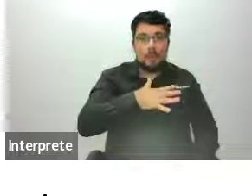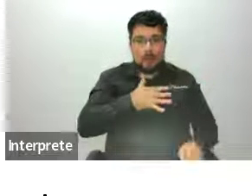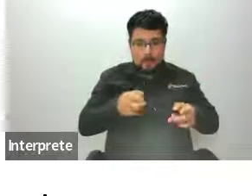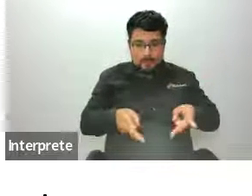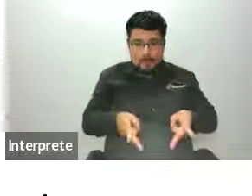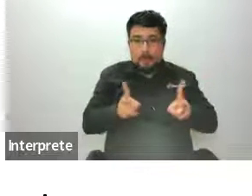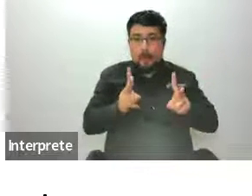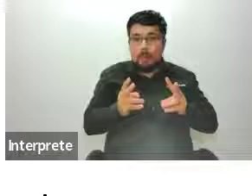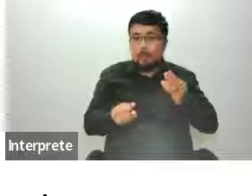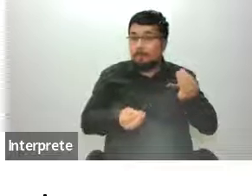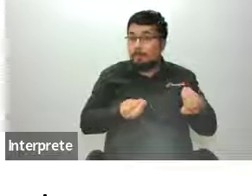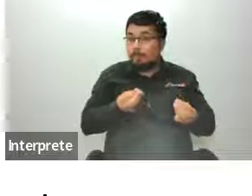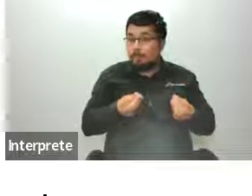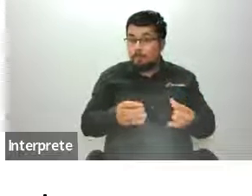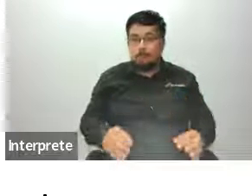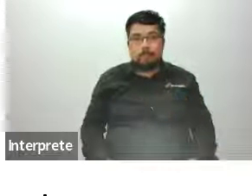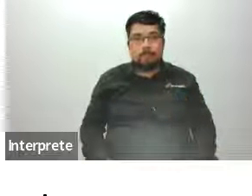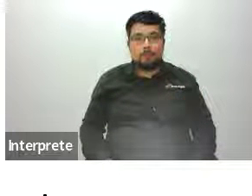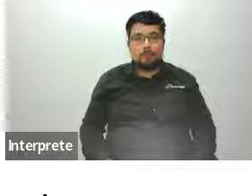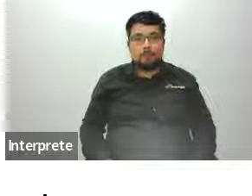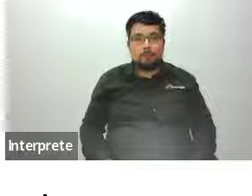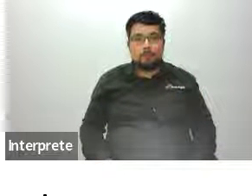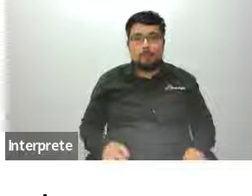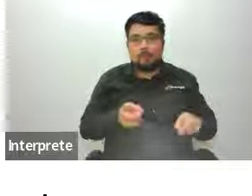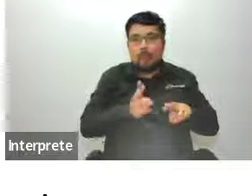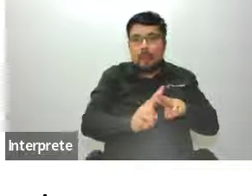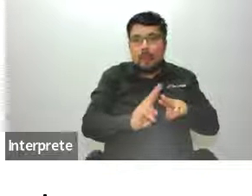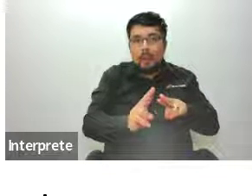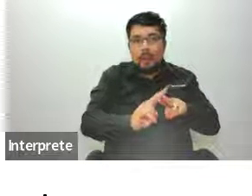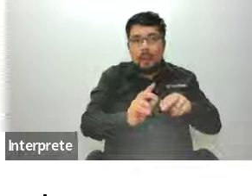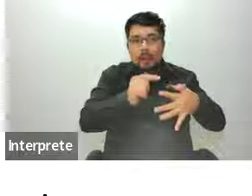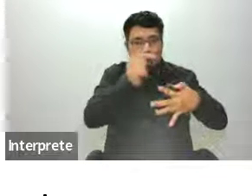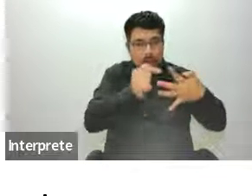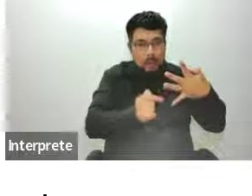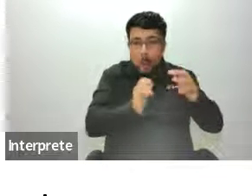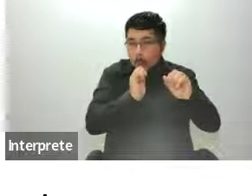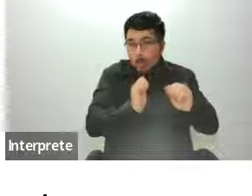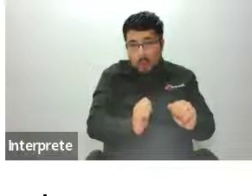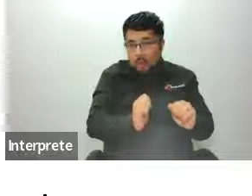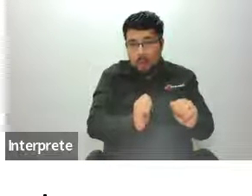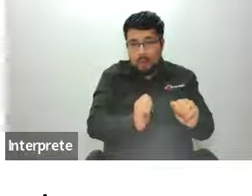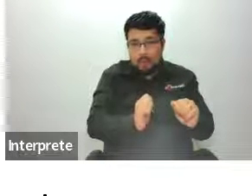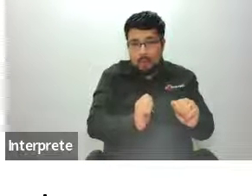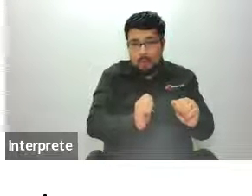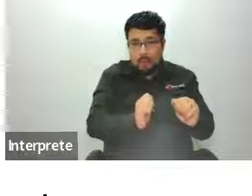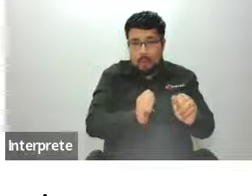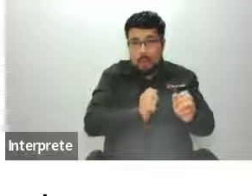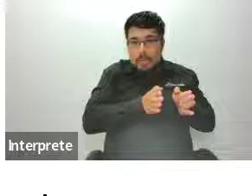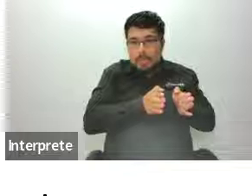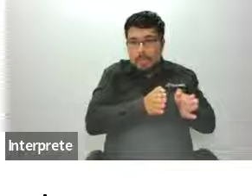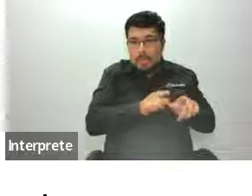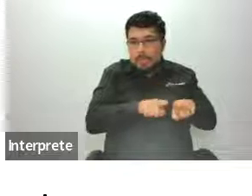hacer que los recursos puedan hacerse simultáneamente, ¿no? Porque